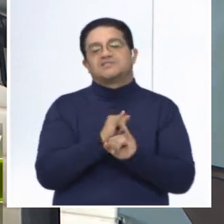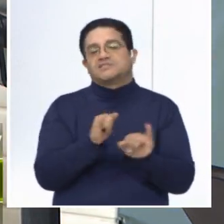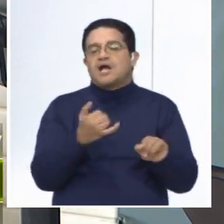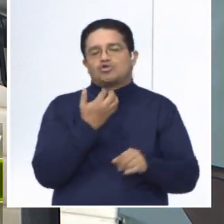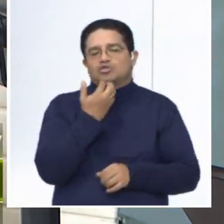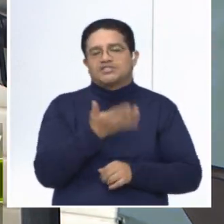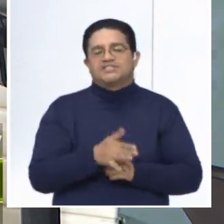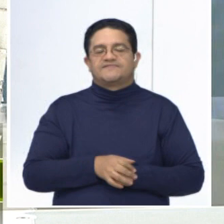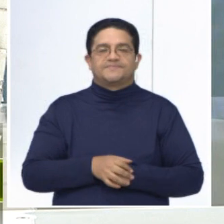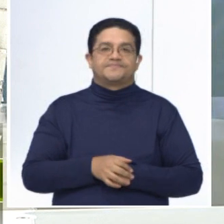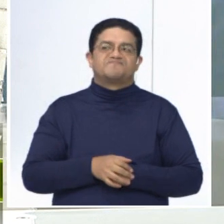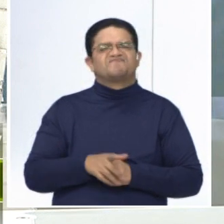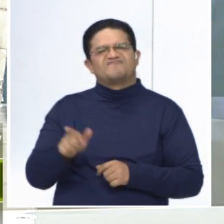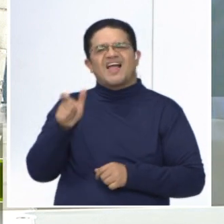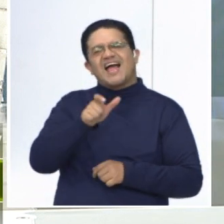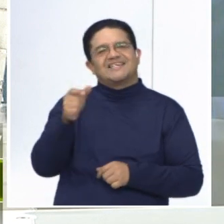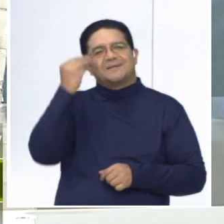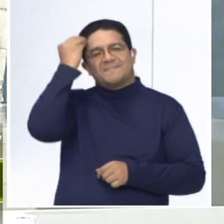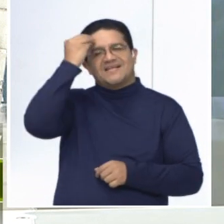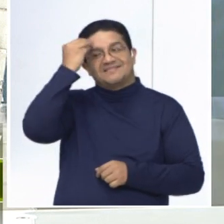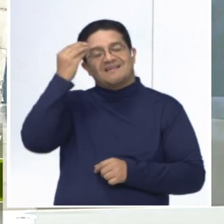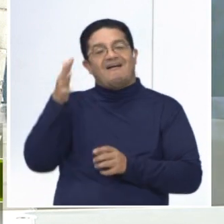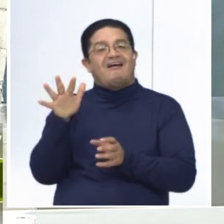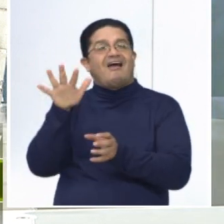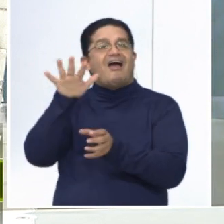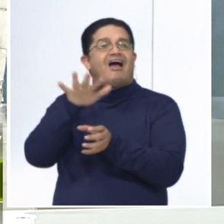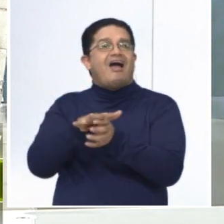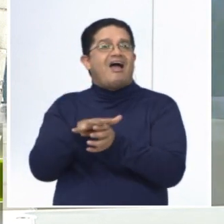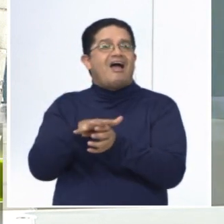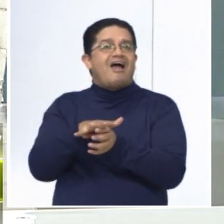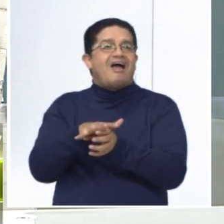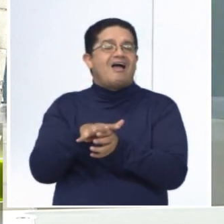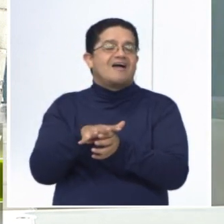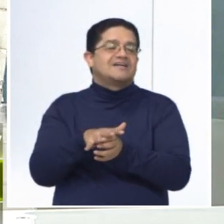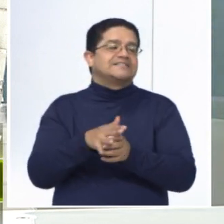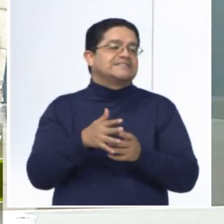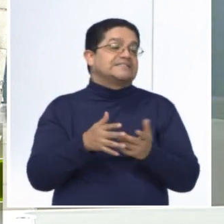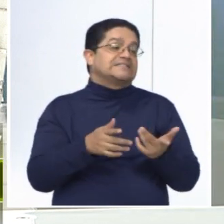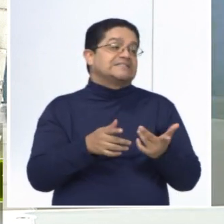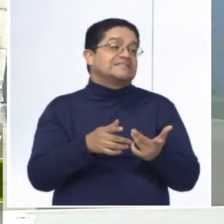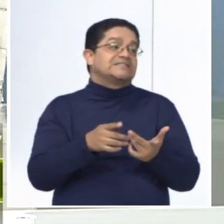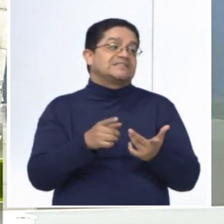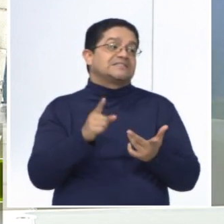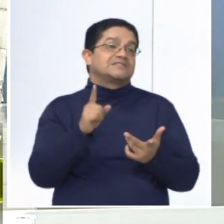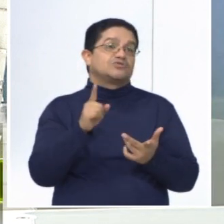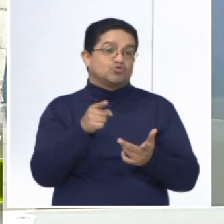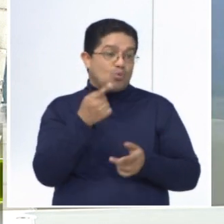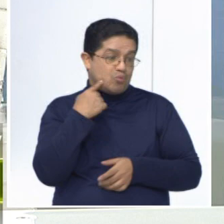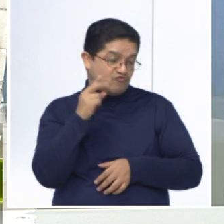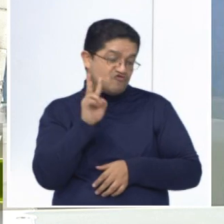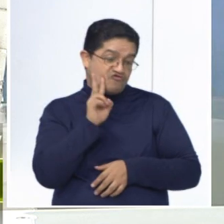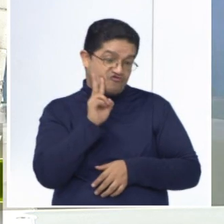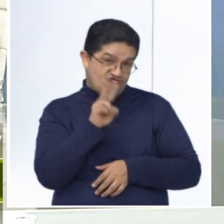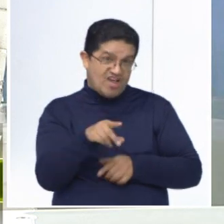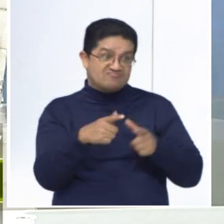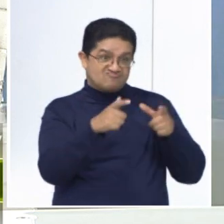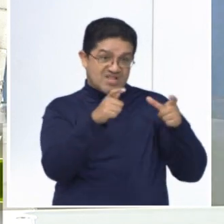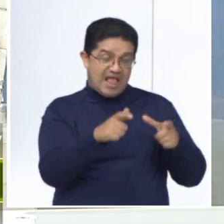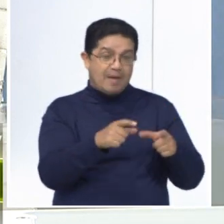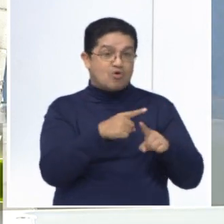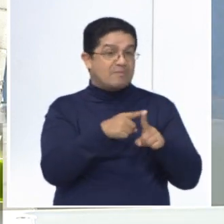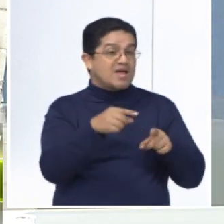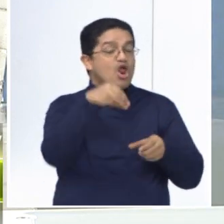puso un trapito, resulta que los insectos son ávidos y ágiles para eso. Perfectamente pueden pasar y tú puedes ver el trapo bien puesto ahí y adentro